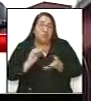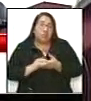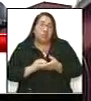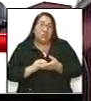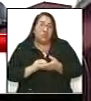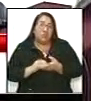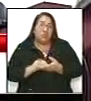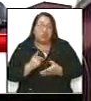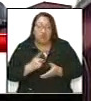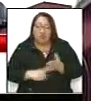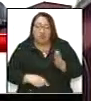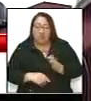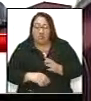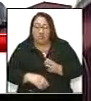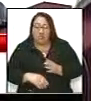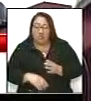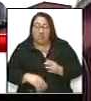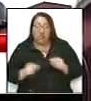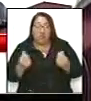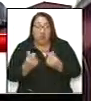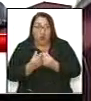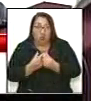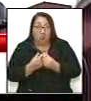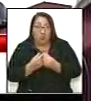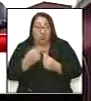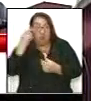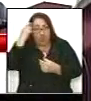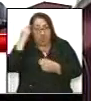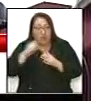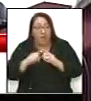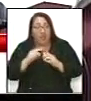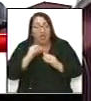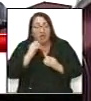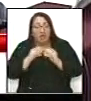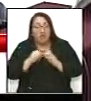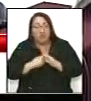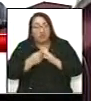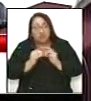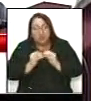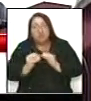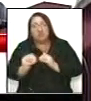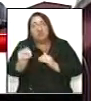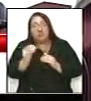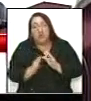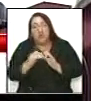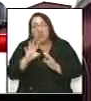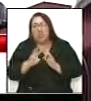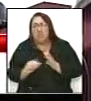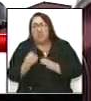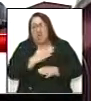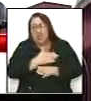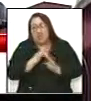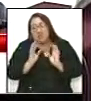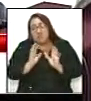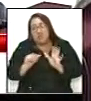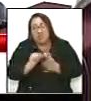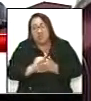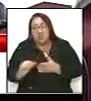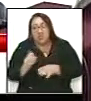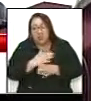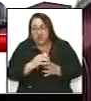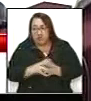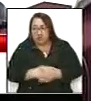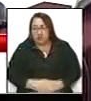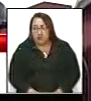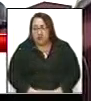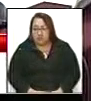por ejemplo, que el partido sea desde la fecha de la convocatoria a las elecciones, que son como 4 meses antes o 6 meses antes.